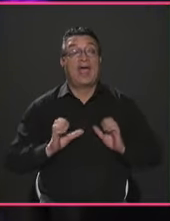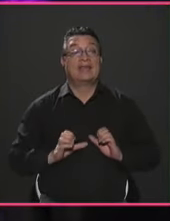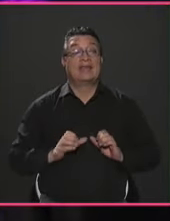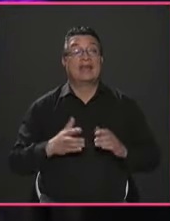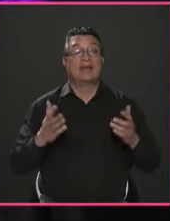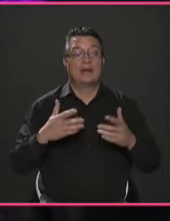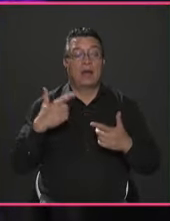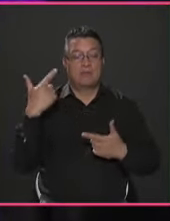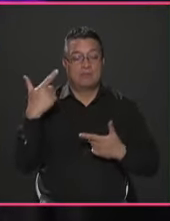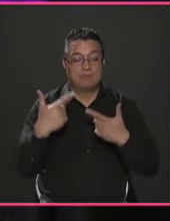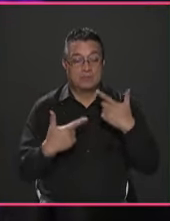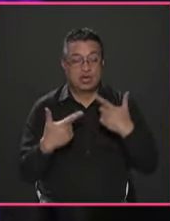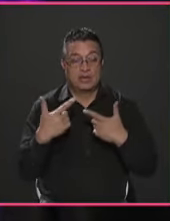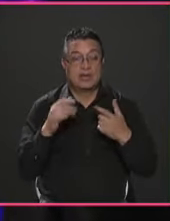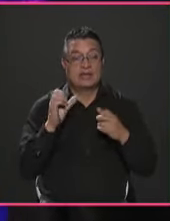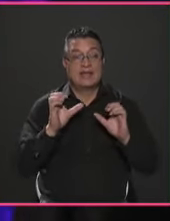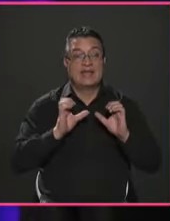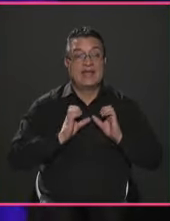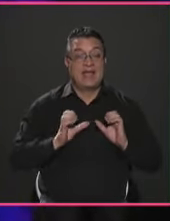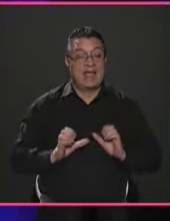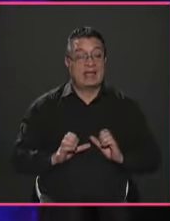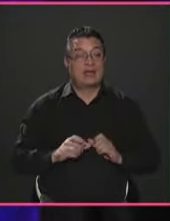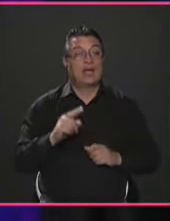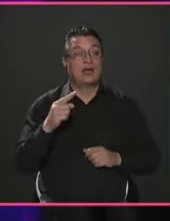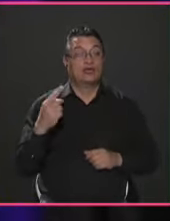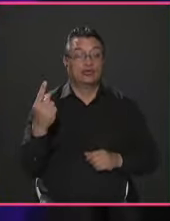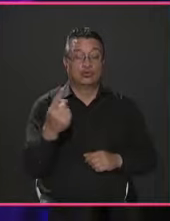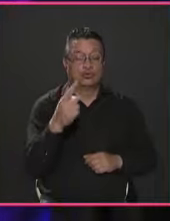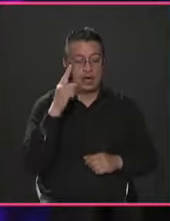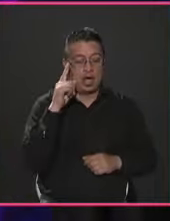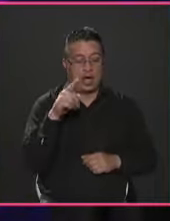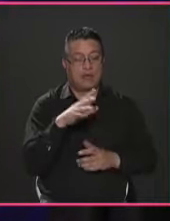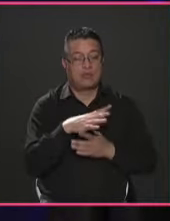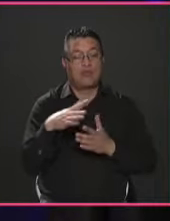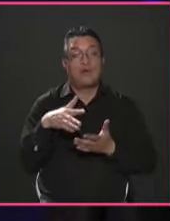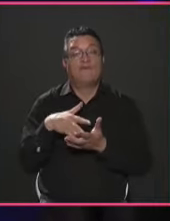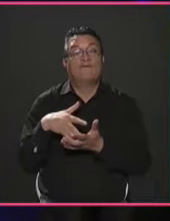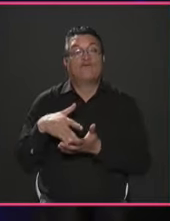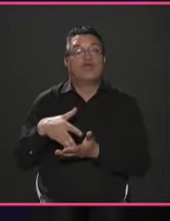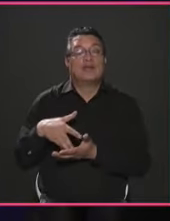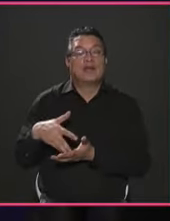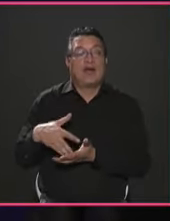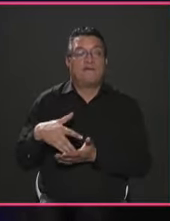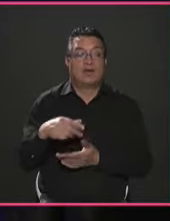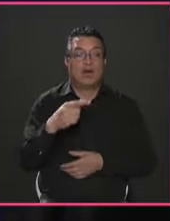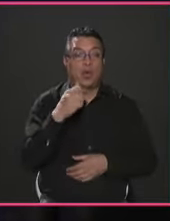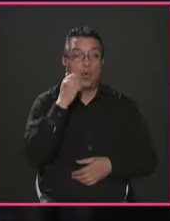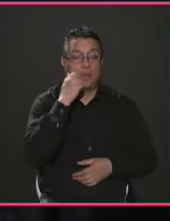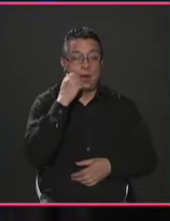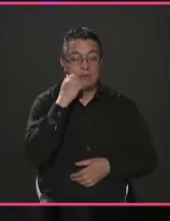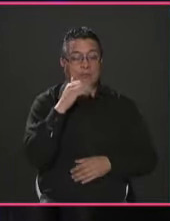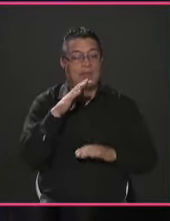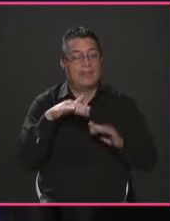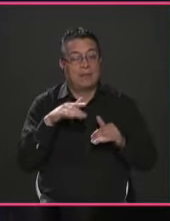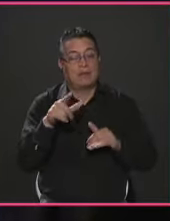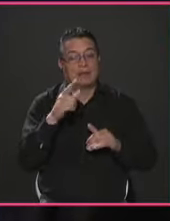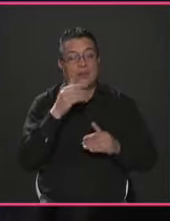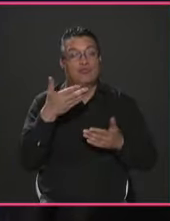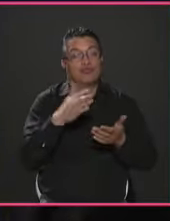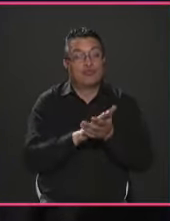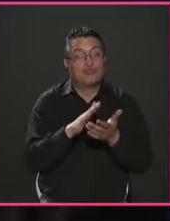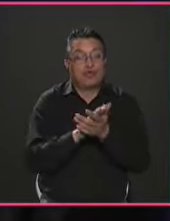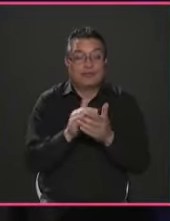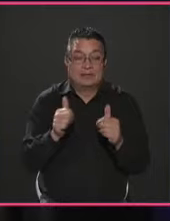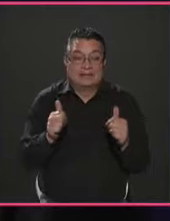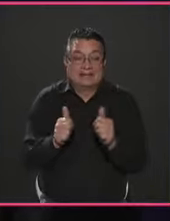cuanto a las políticas las éticas en cuanto a esto se trata de la vulnerabilidad humana que depende de la fragilidad y la muer se